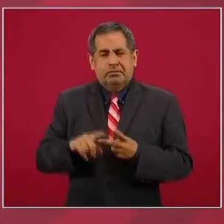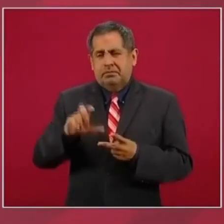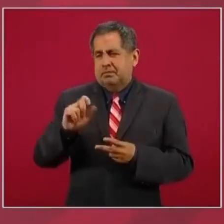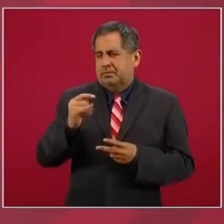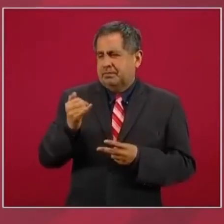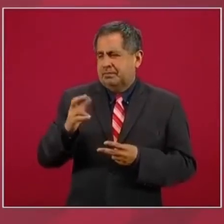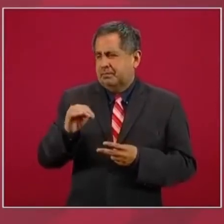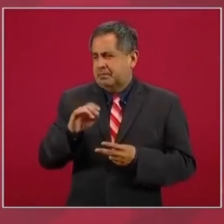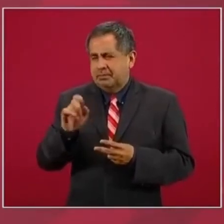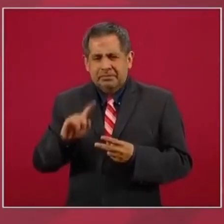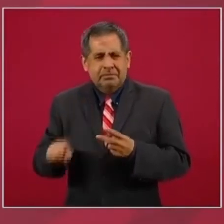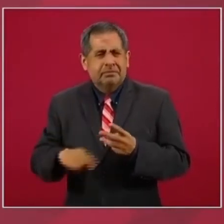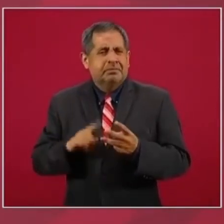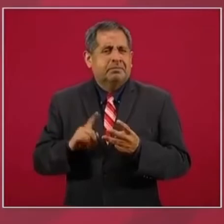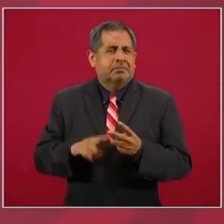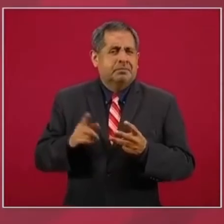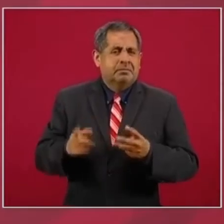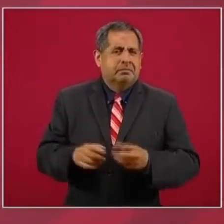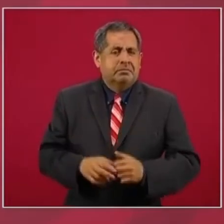Ramírez,